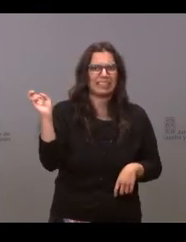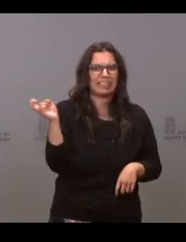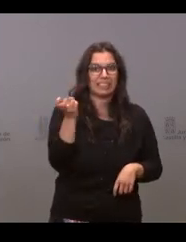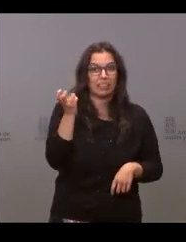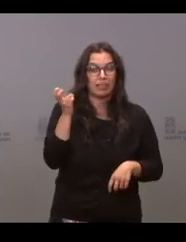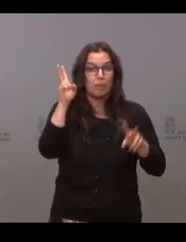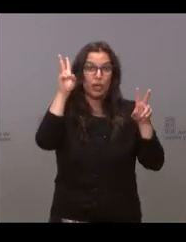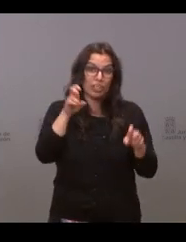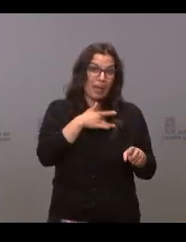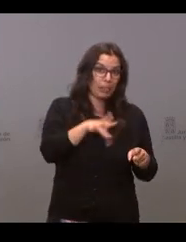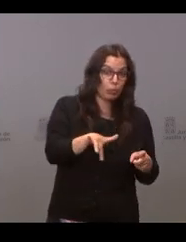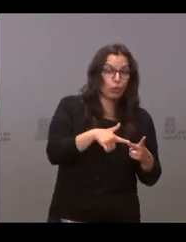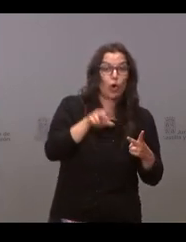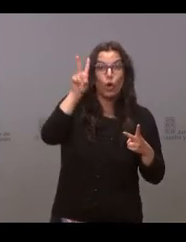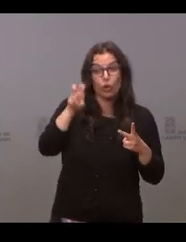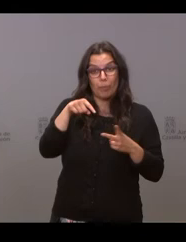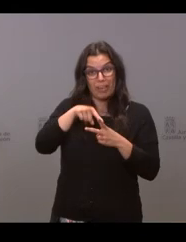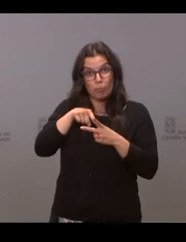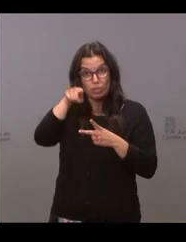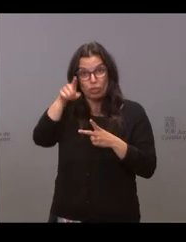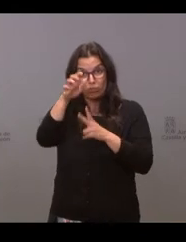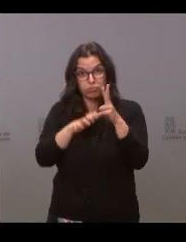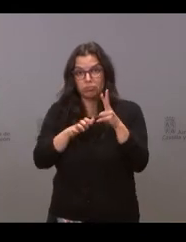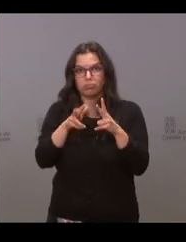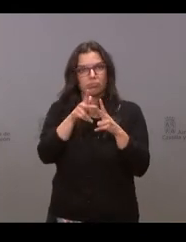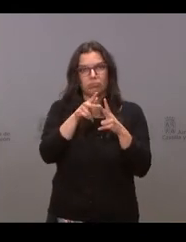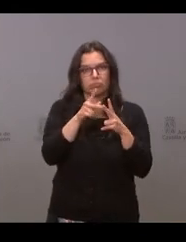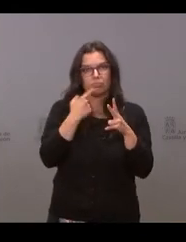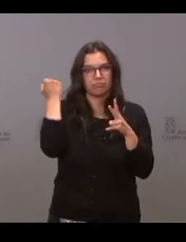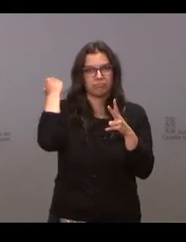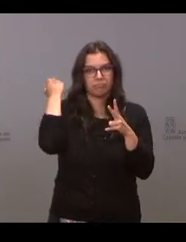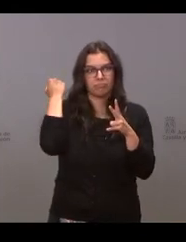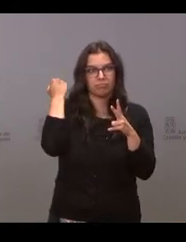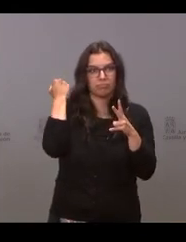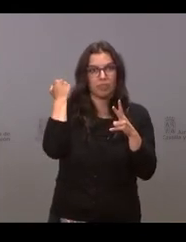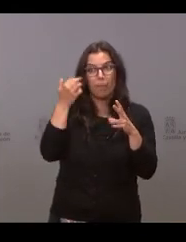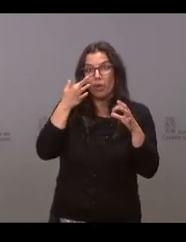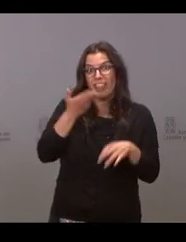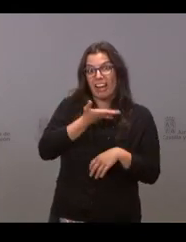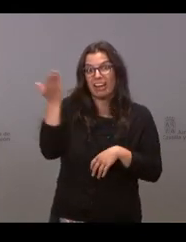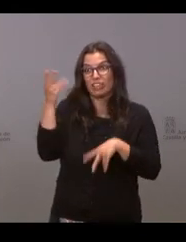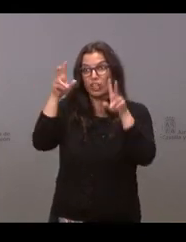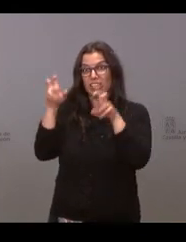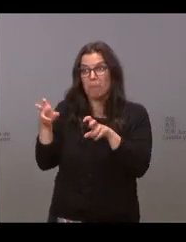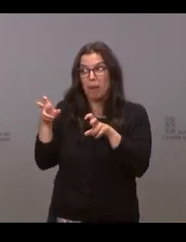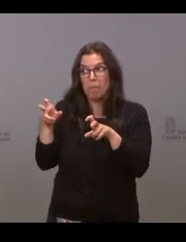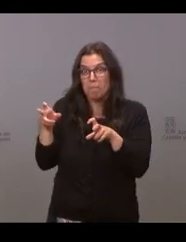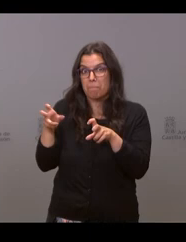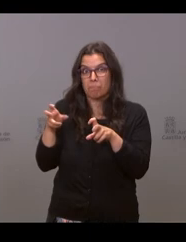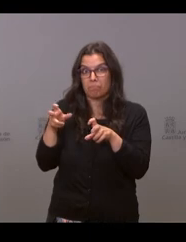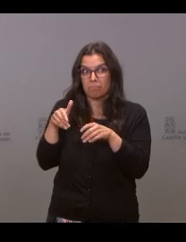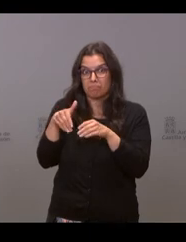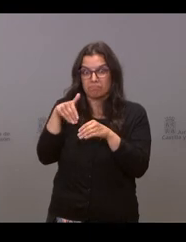indultos y menos de además habló de todo y no dijo absolutamente nada realmente nosotros nos quedamos frío estamos preocupados